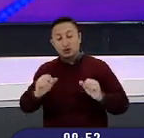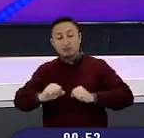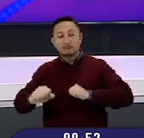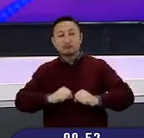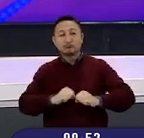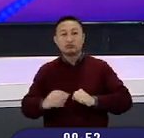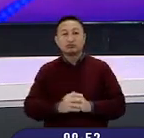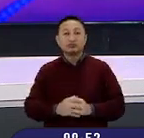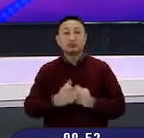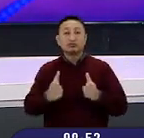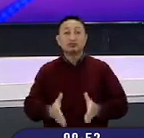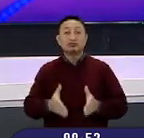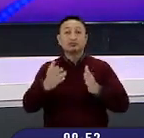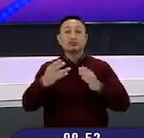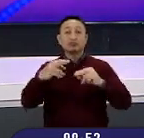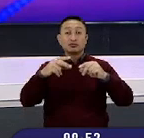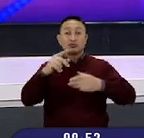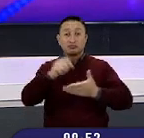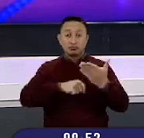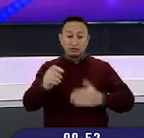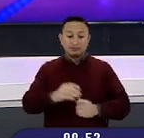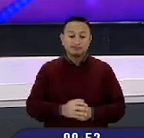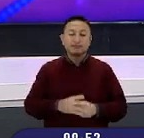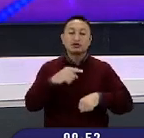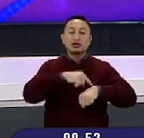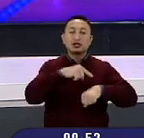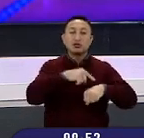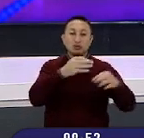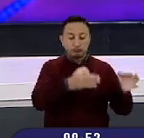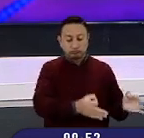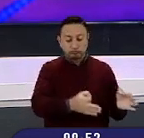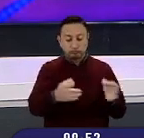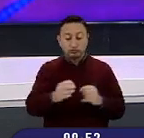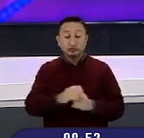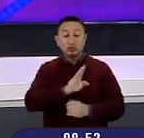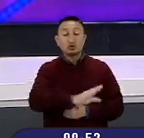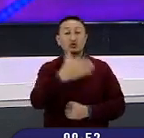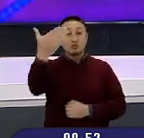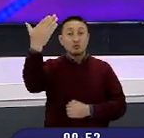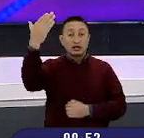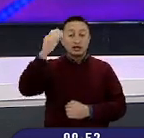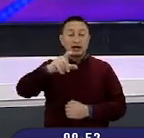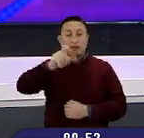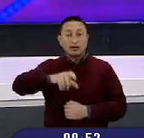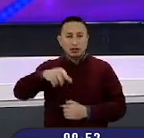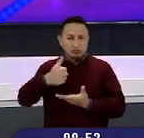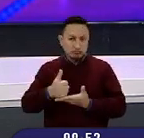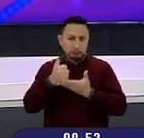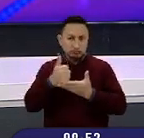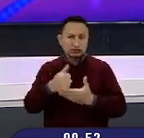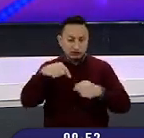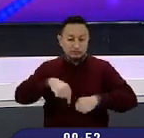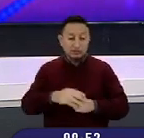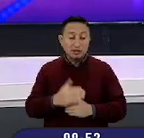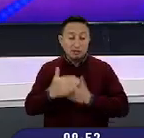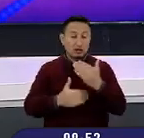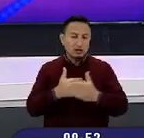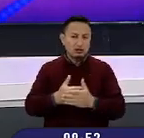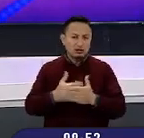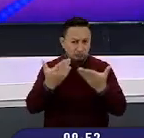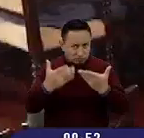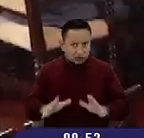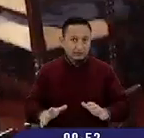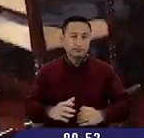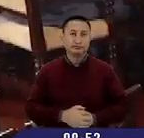regularización de las edificaciones. Con esta ampliación del plazo, la alcaldía busca ayudar a la ciudadanía a que termine este proceso.